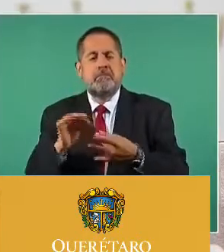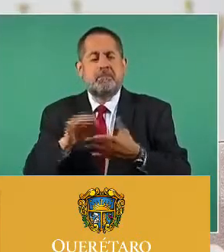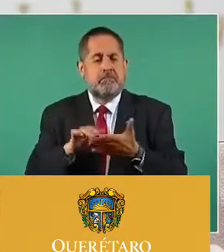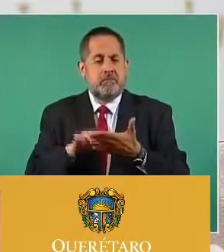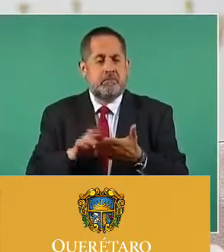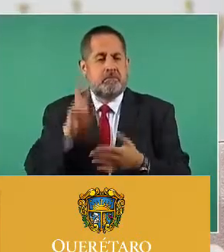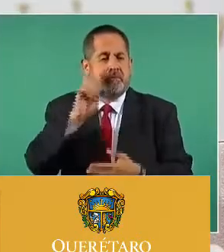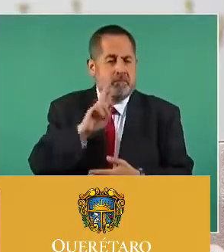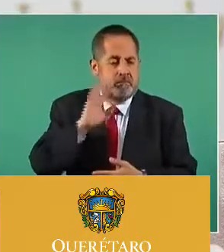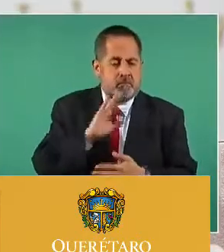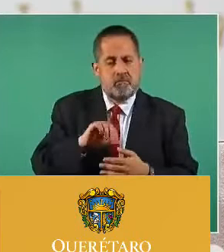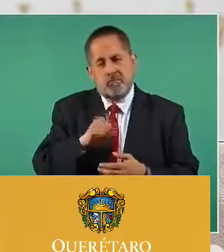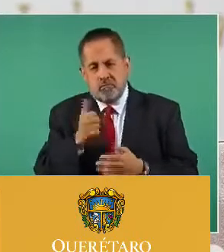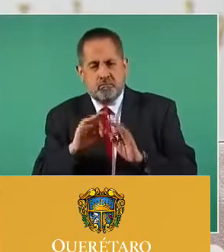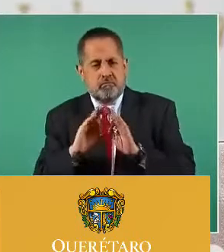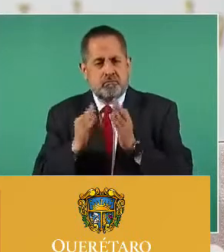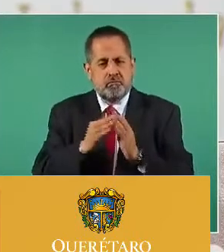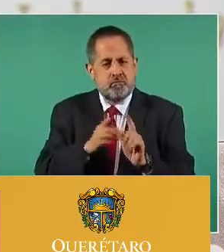un mecanismo